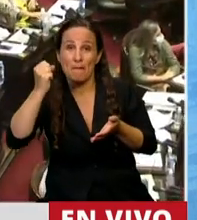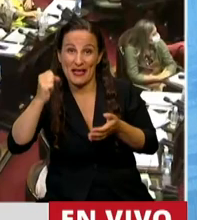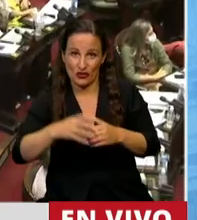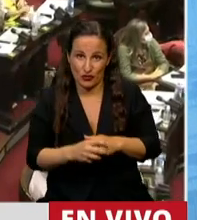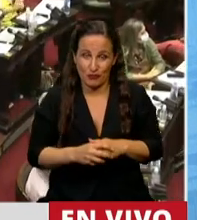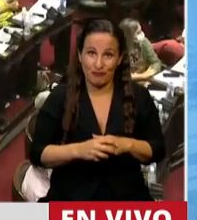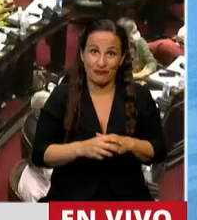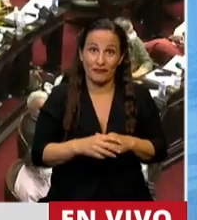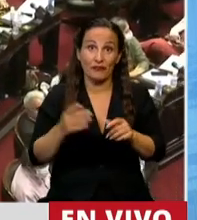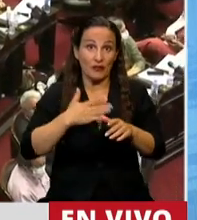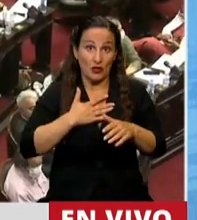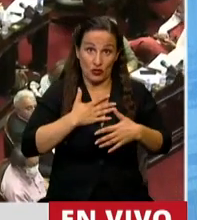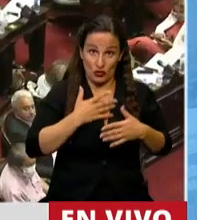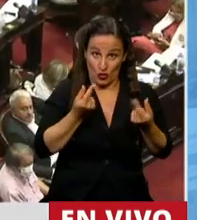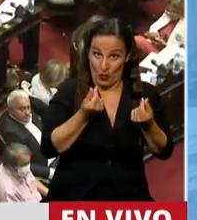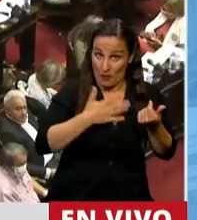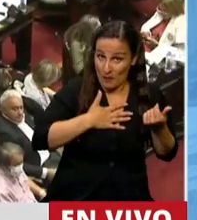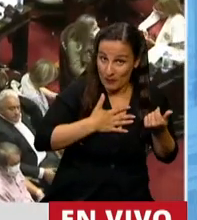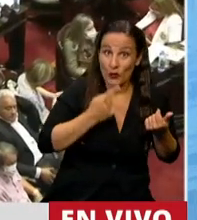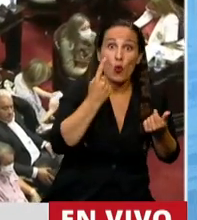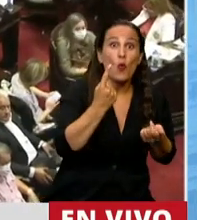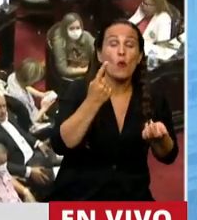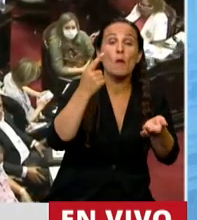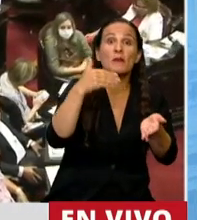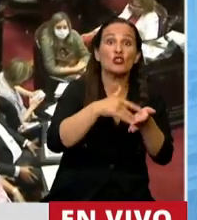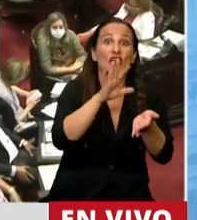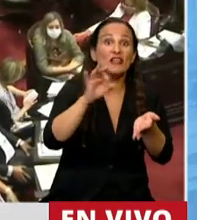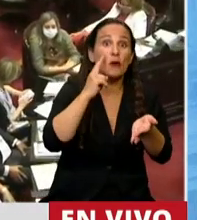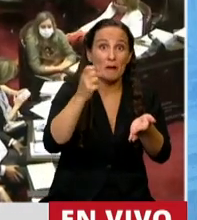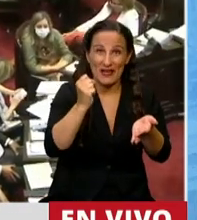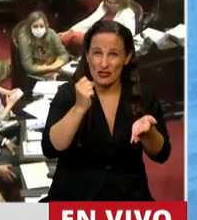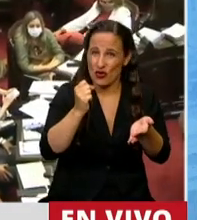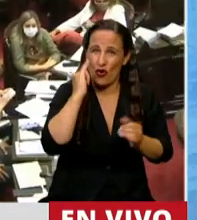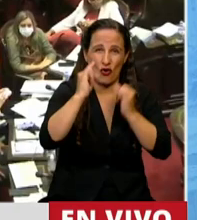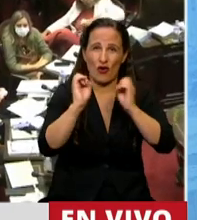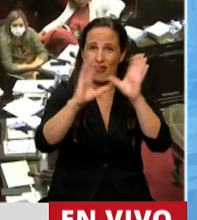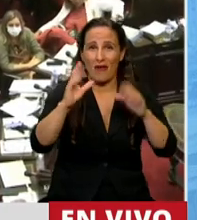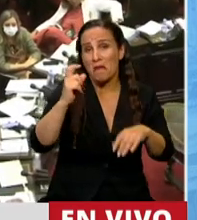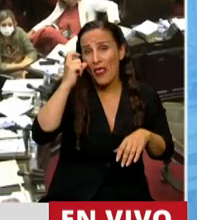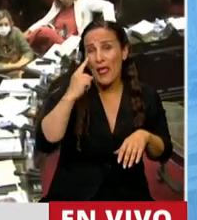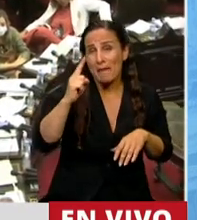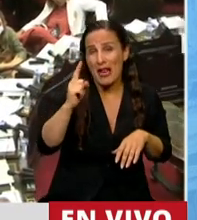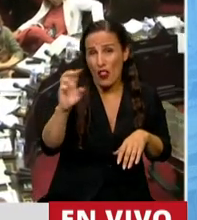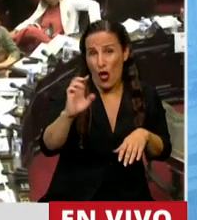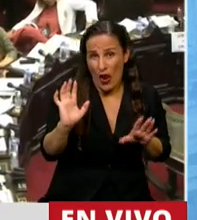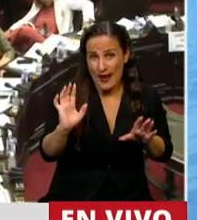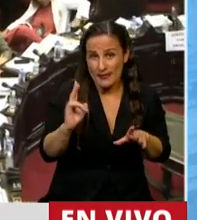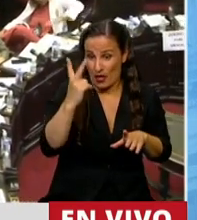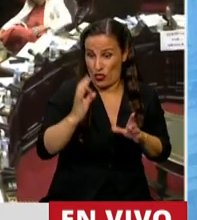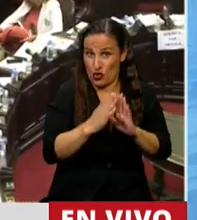La diferencia con mi patrimonio neto es de 1.500.000 pesos, digámoslo bien claro, 10.000 dólares en